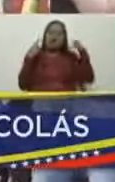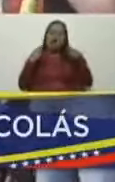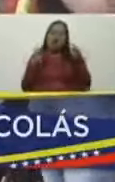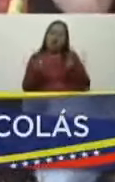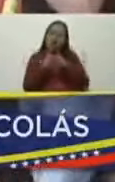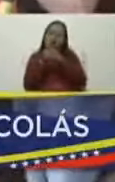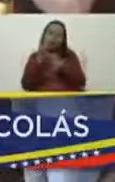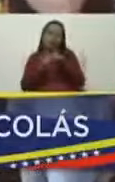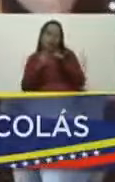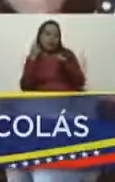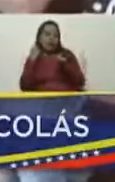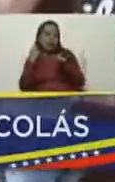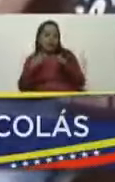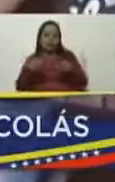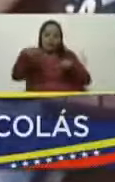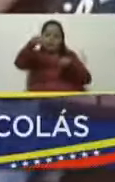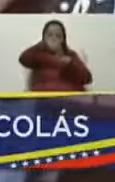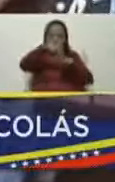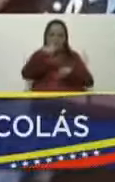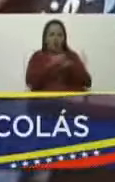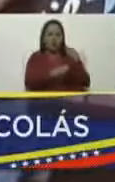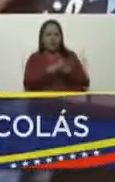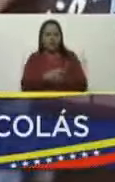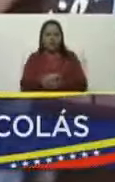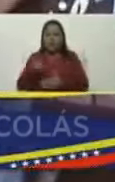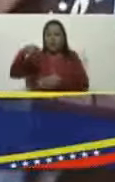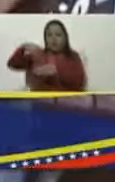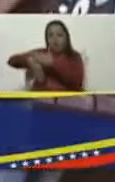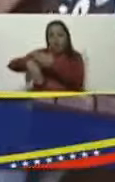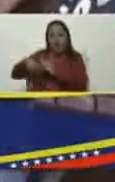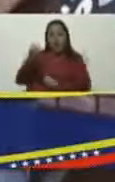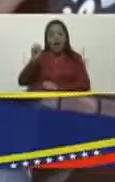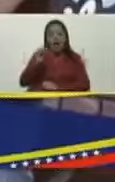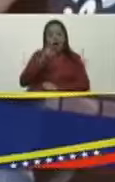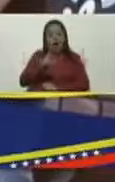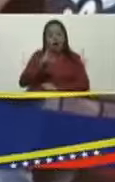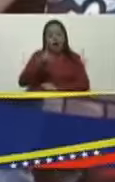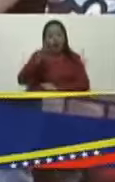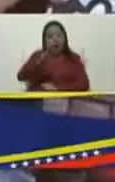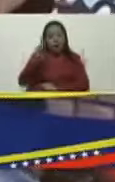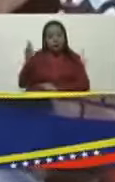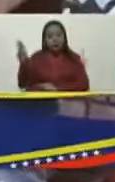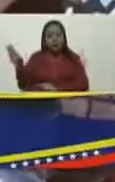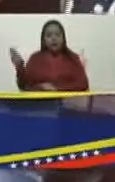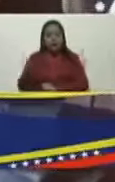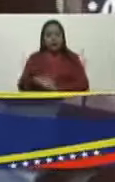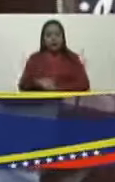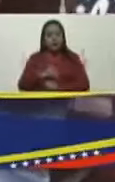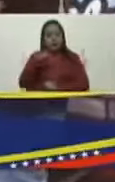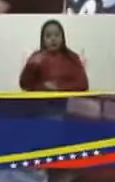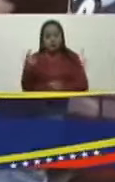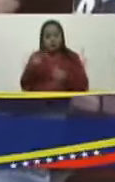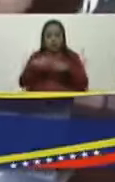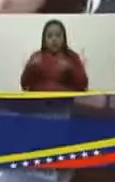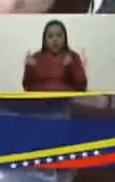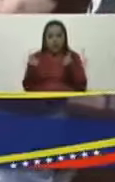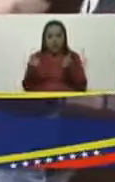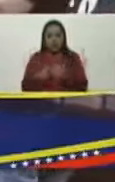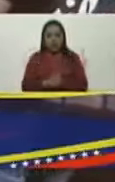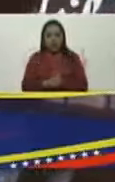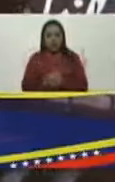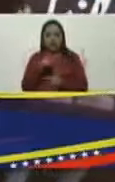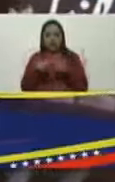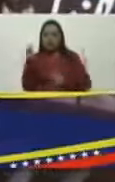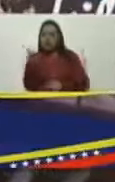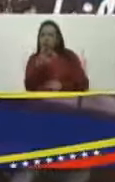y llegar ahí y montarnos aquí. ¿Cómo hacemos? Descarga la aplicación, Volti, se registra allí, okay, le agrega su saldo y luego sencillamente